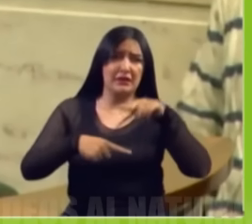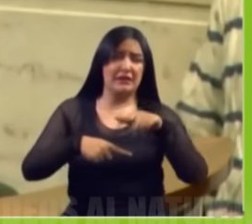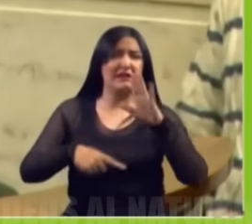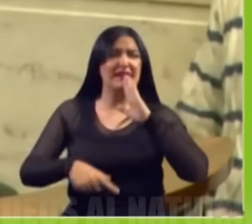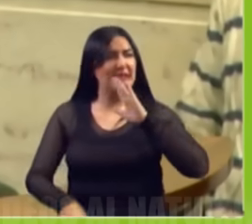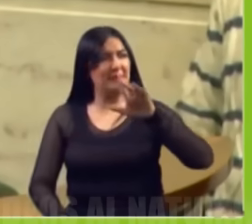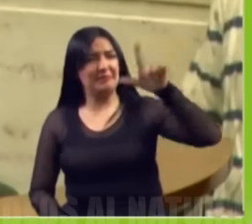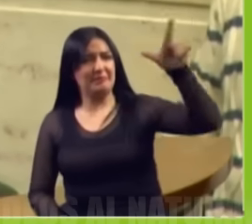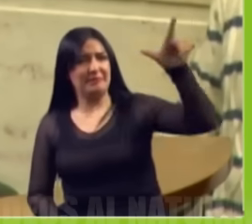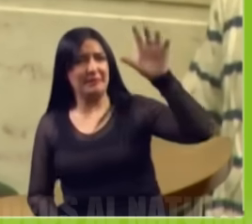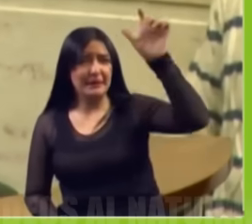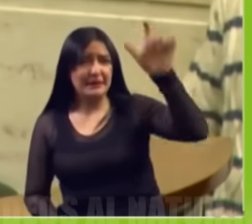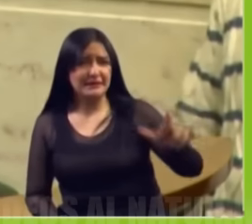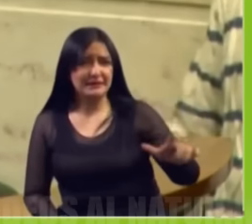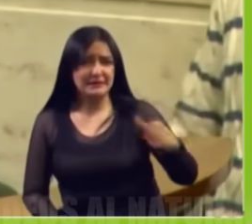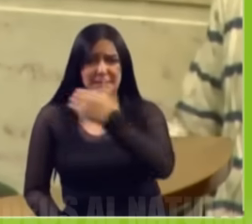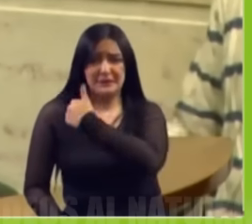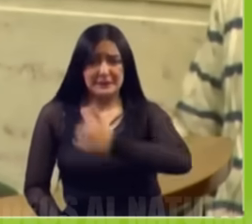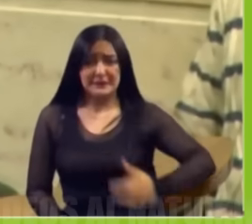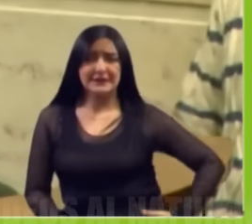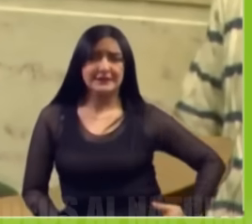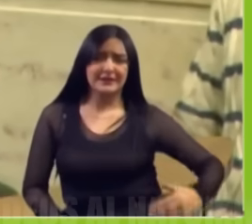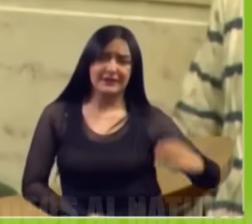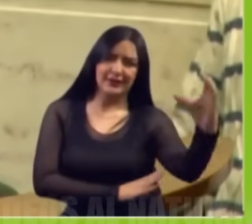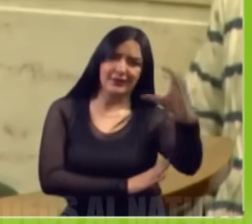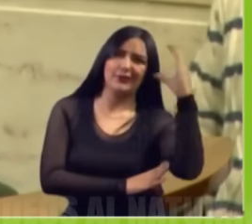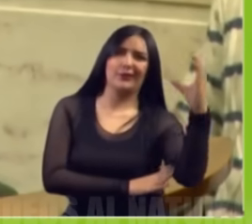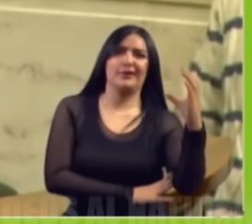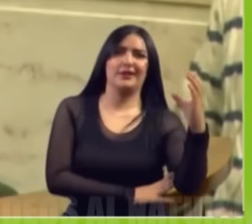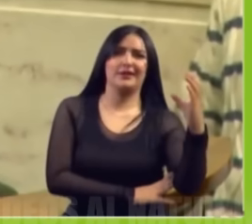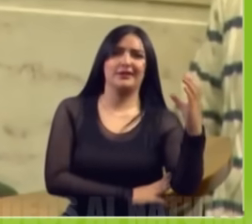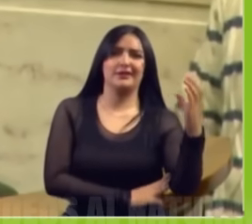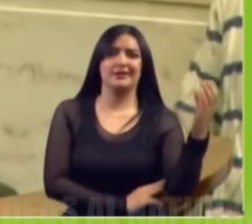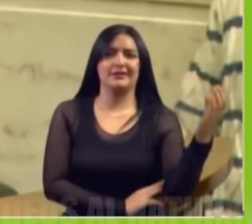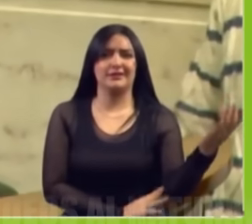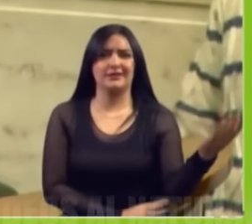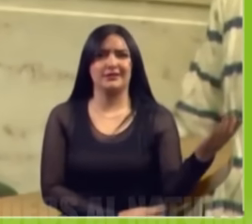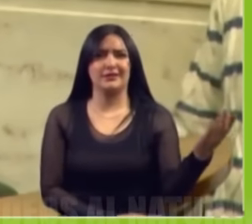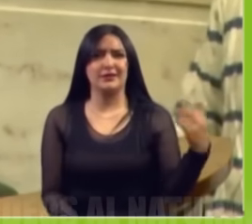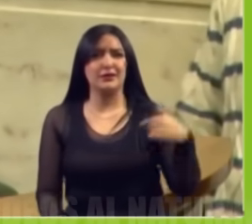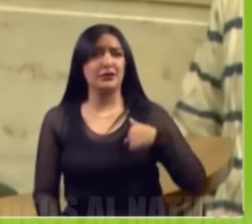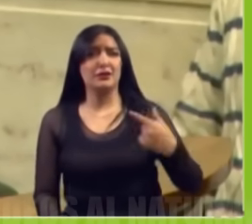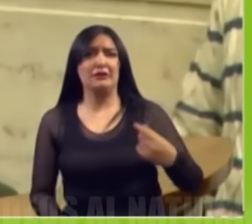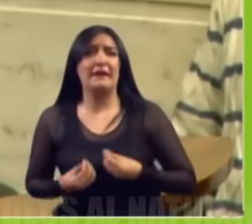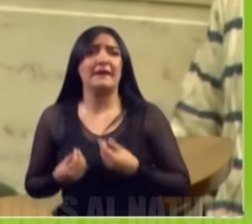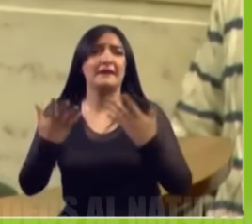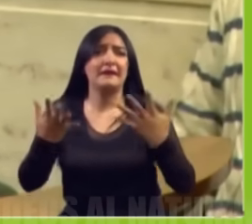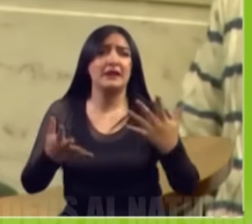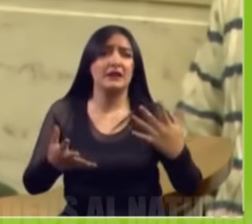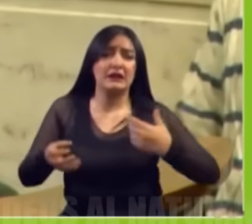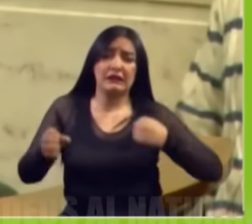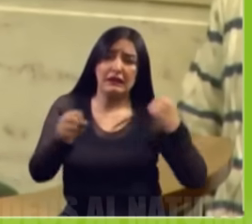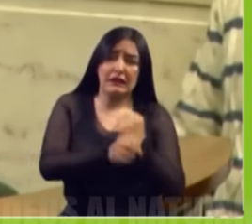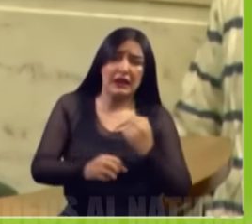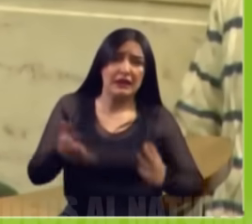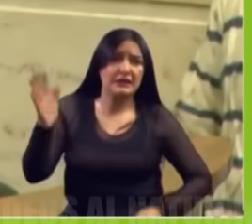proveniendo del señor presidente de Colombia. No le vamos a dar más